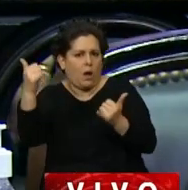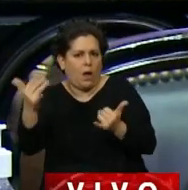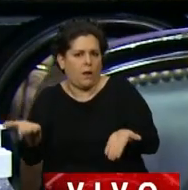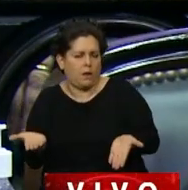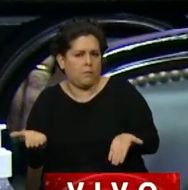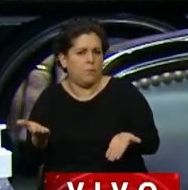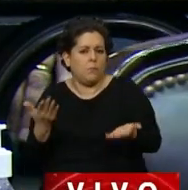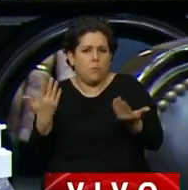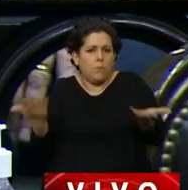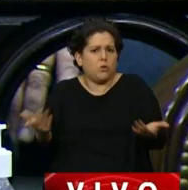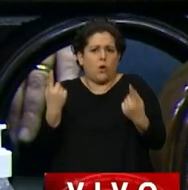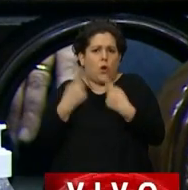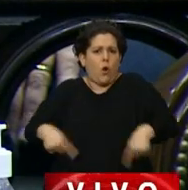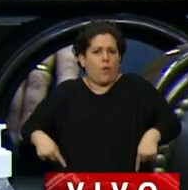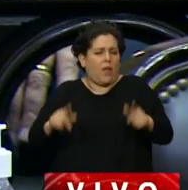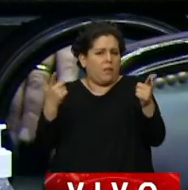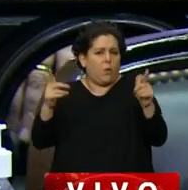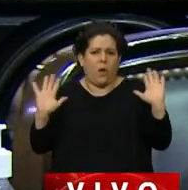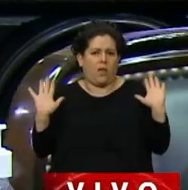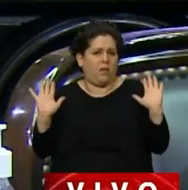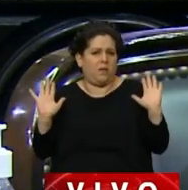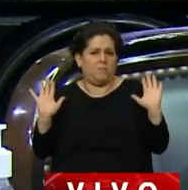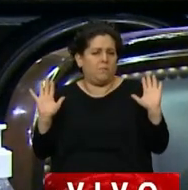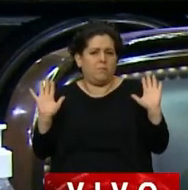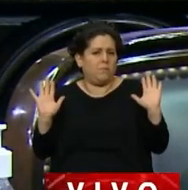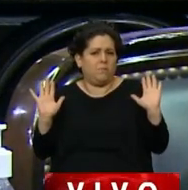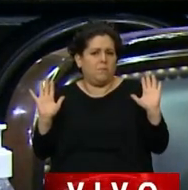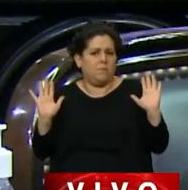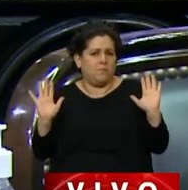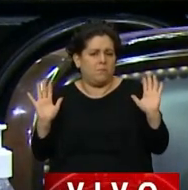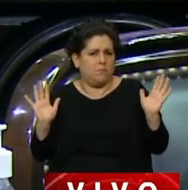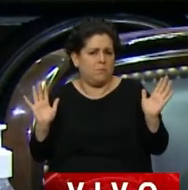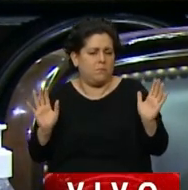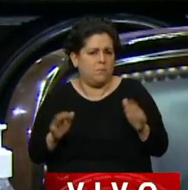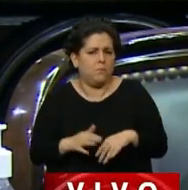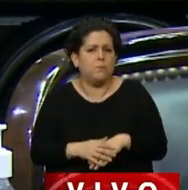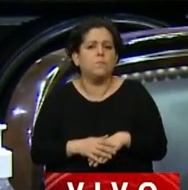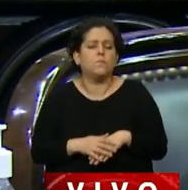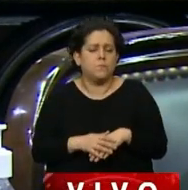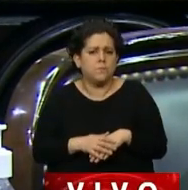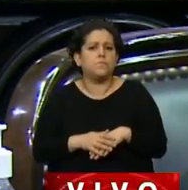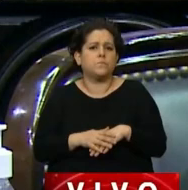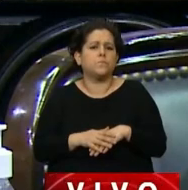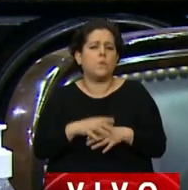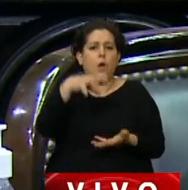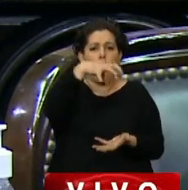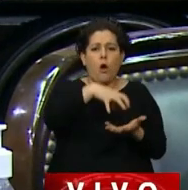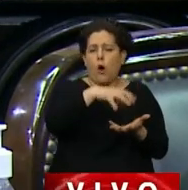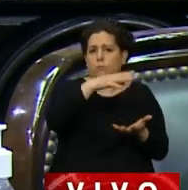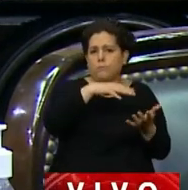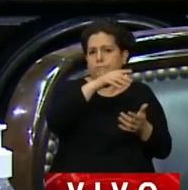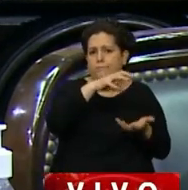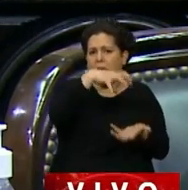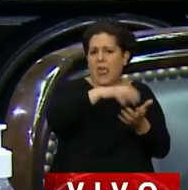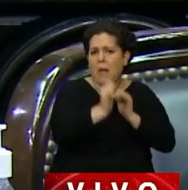hay novedad, no hay novedad en esto. Con un aliciente enorme, las consultoras más